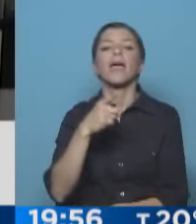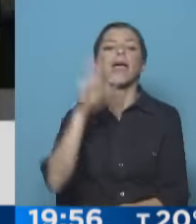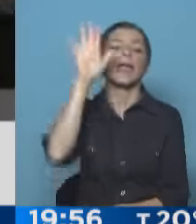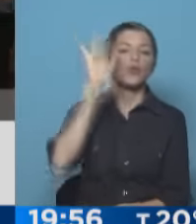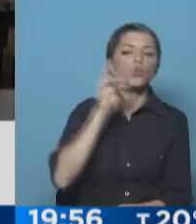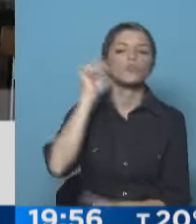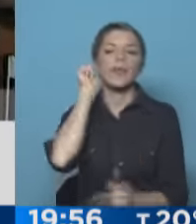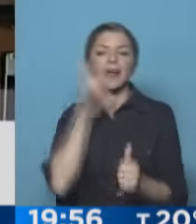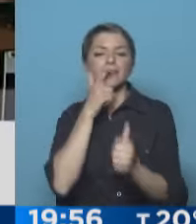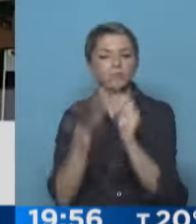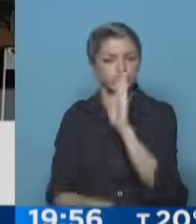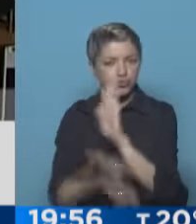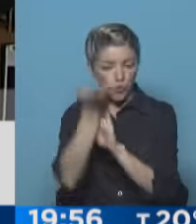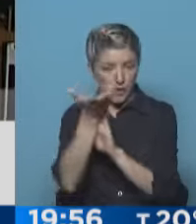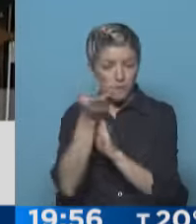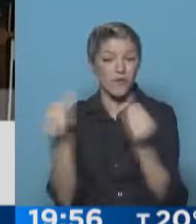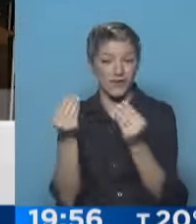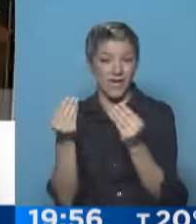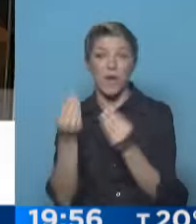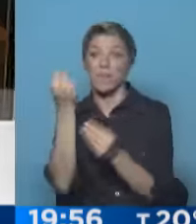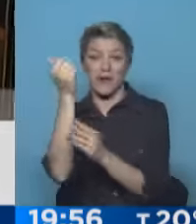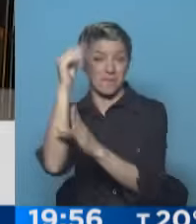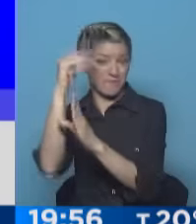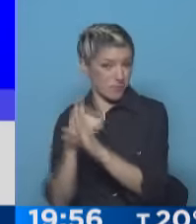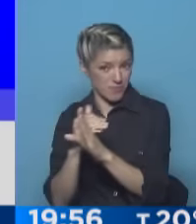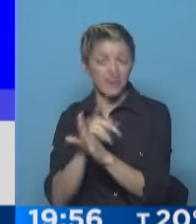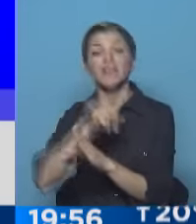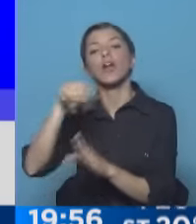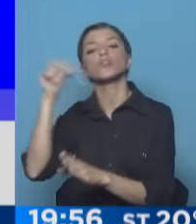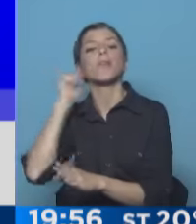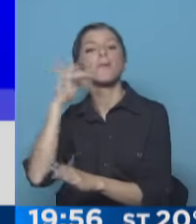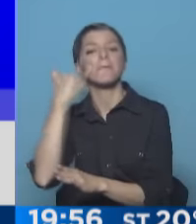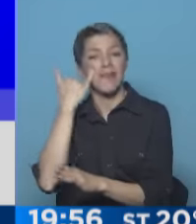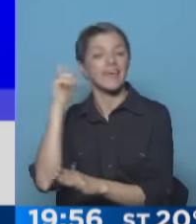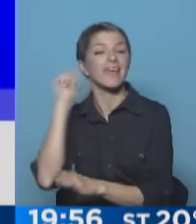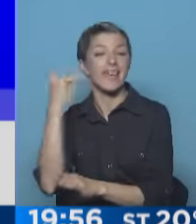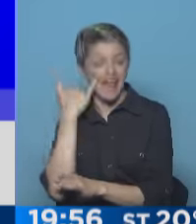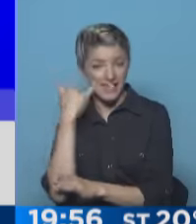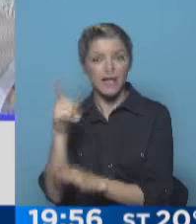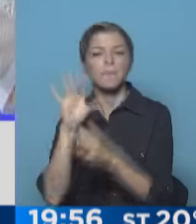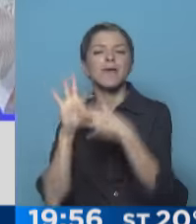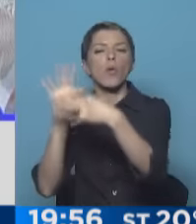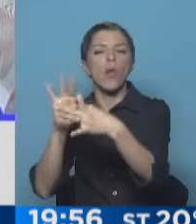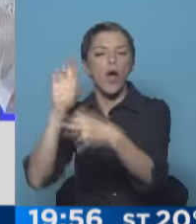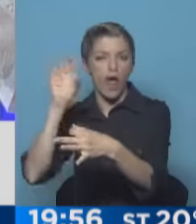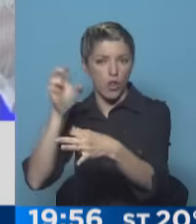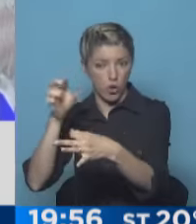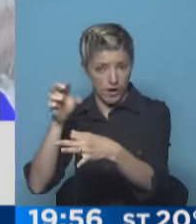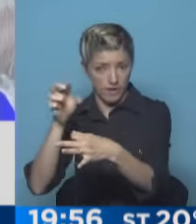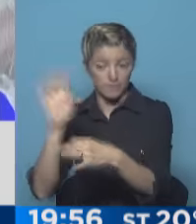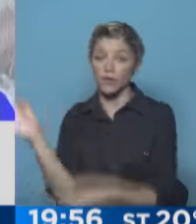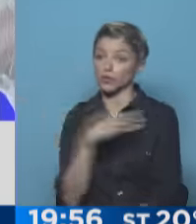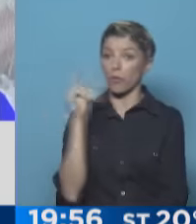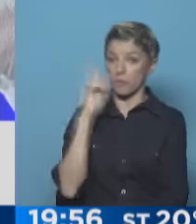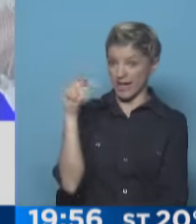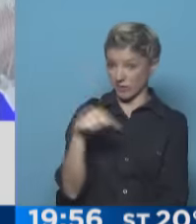sinónimo justamente de devaluación y la otra la expresada Por prat gay referente económico vinculado con el dólar es la que aparece en los portales de noticias